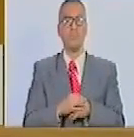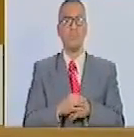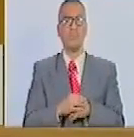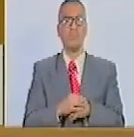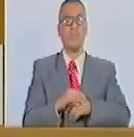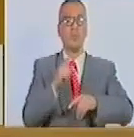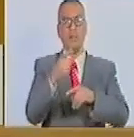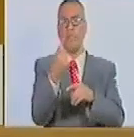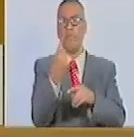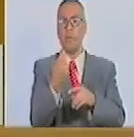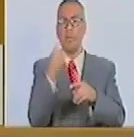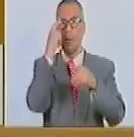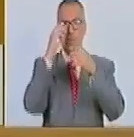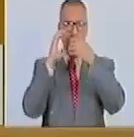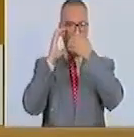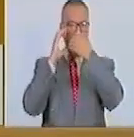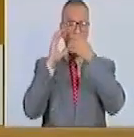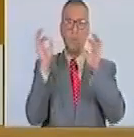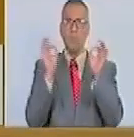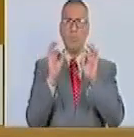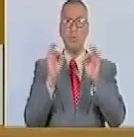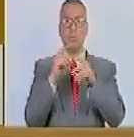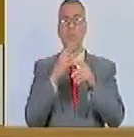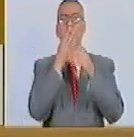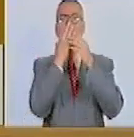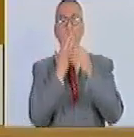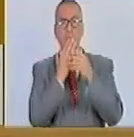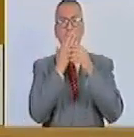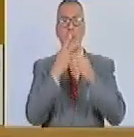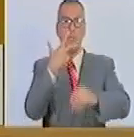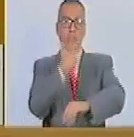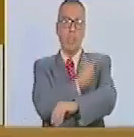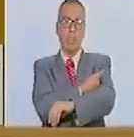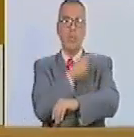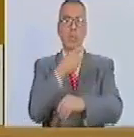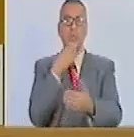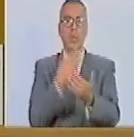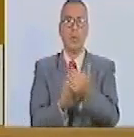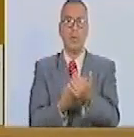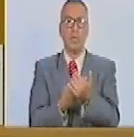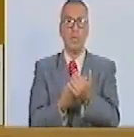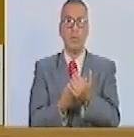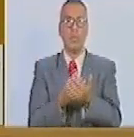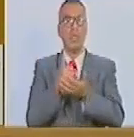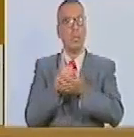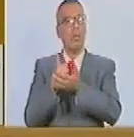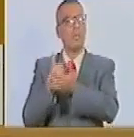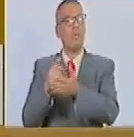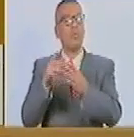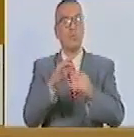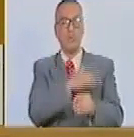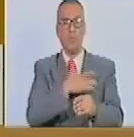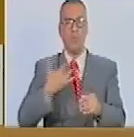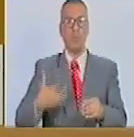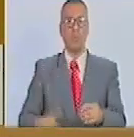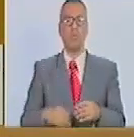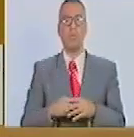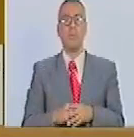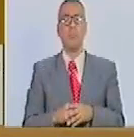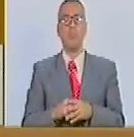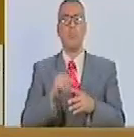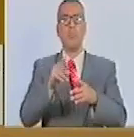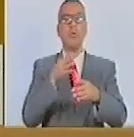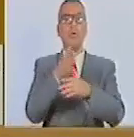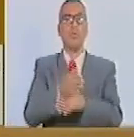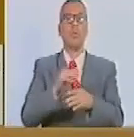No nos faltaron mascarillas, respiradores, vacunas, gracias a la solidaridad de China. No